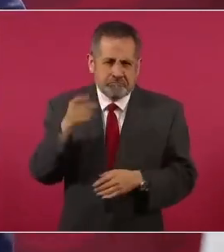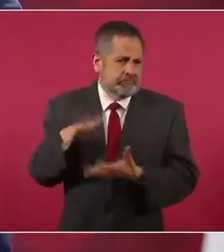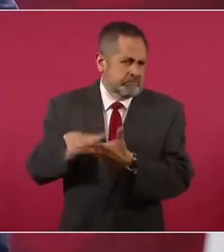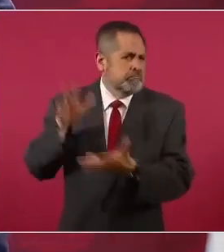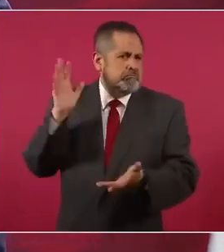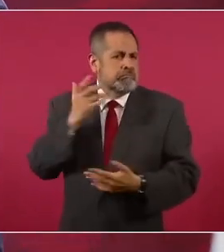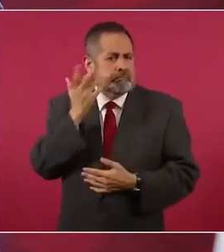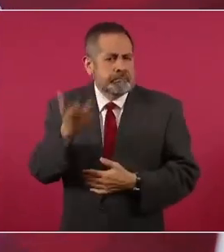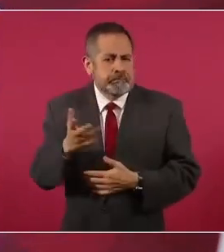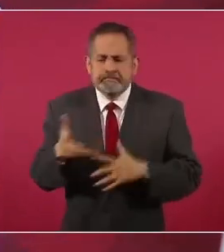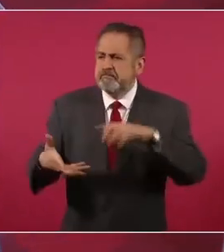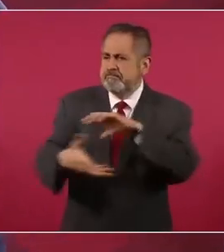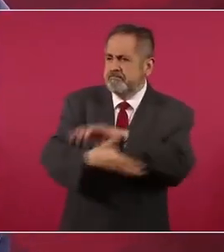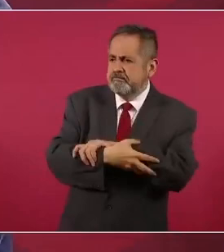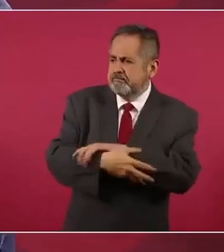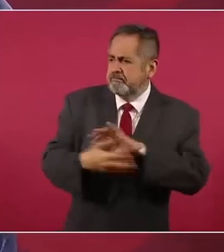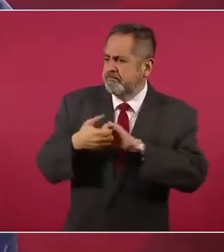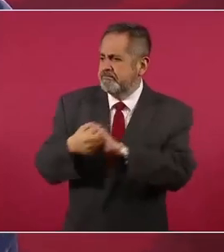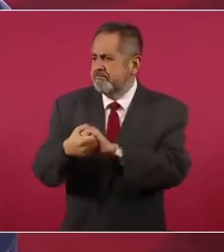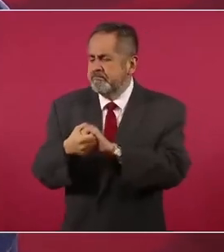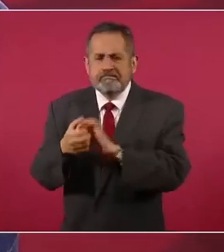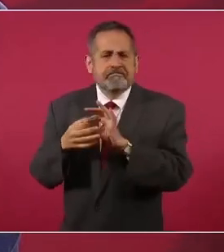que quiere la fraternidad,